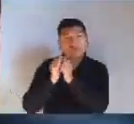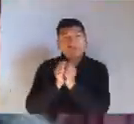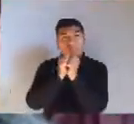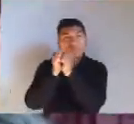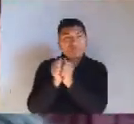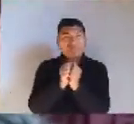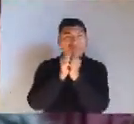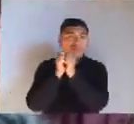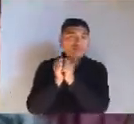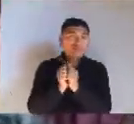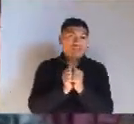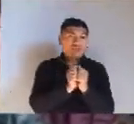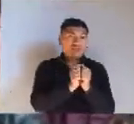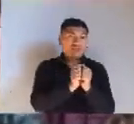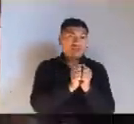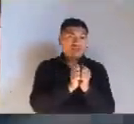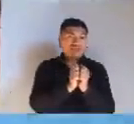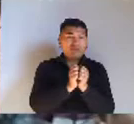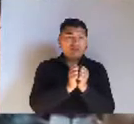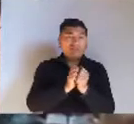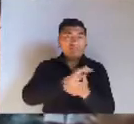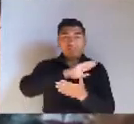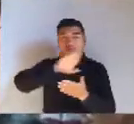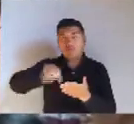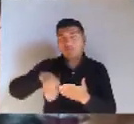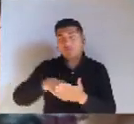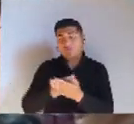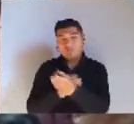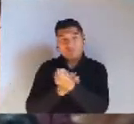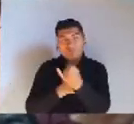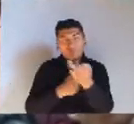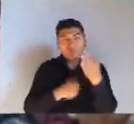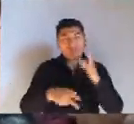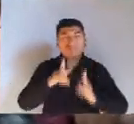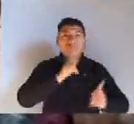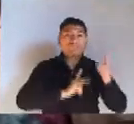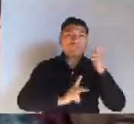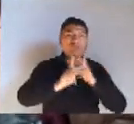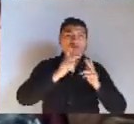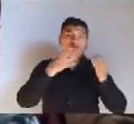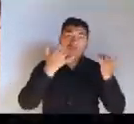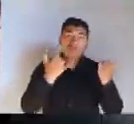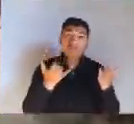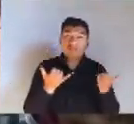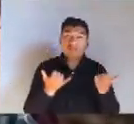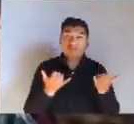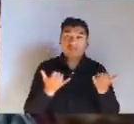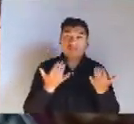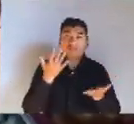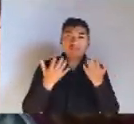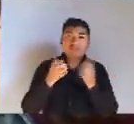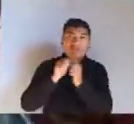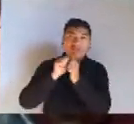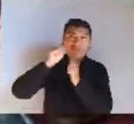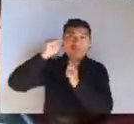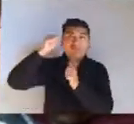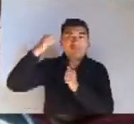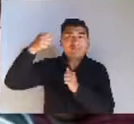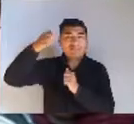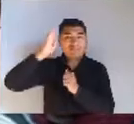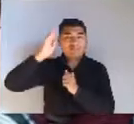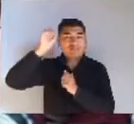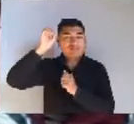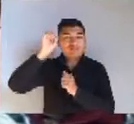acompañando a todas las personas que hoy por hoy se alejaron de Dios,